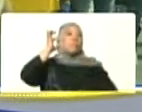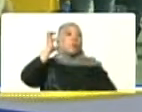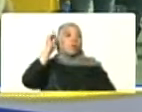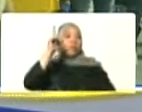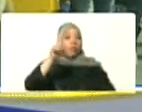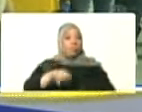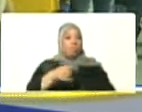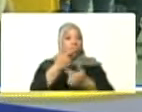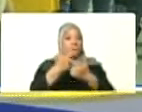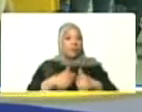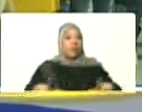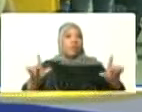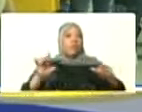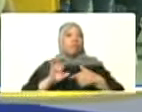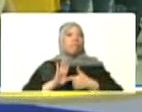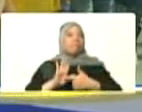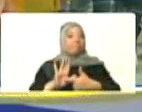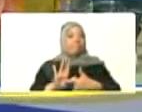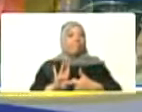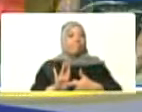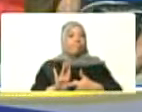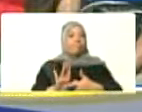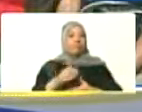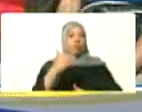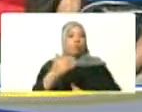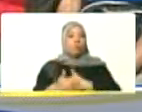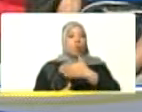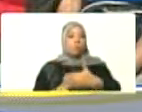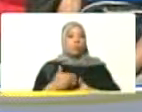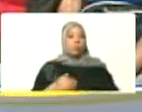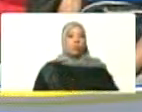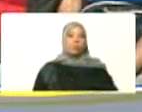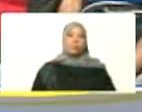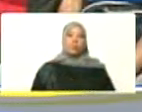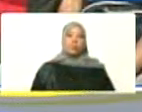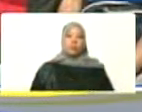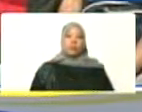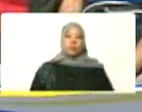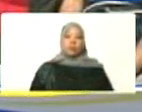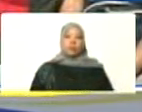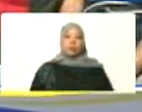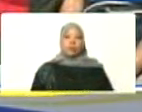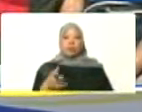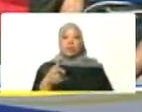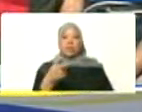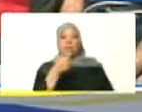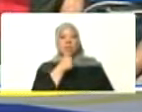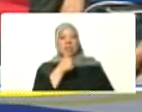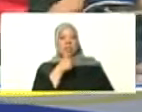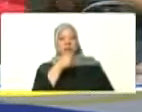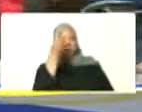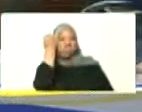vamos, mira, aquí vamos, paso a paso. ¿Cuánto nos han subestimado?